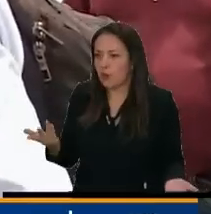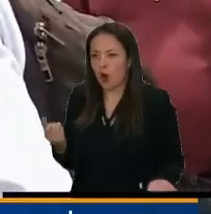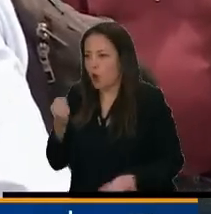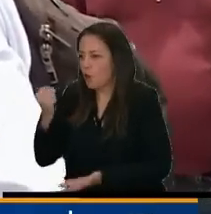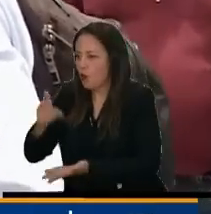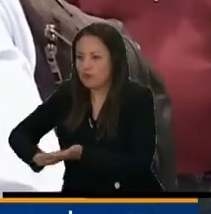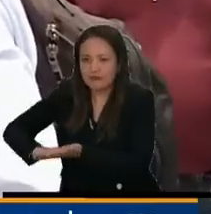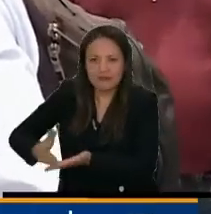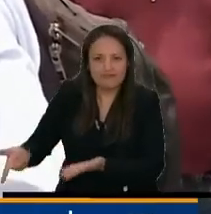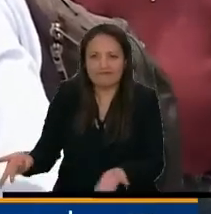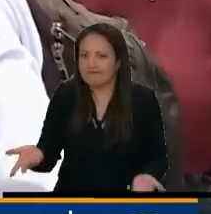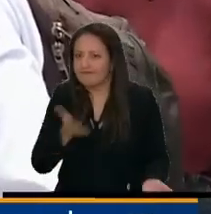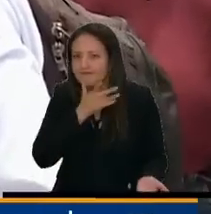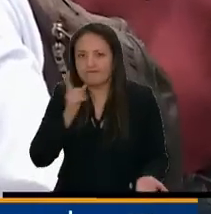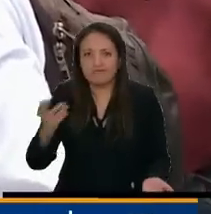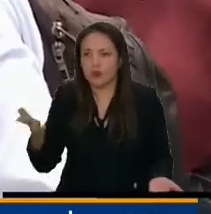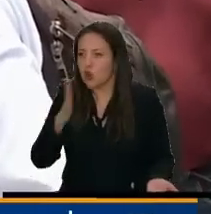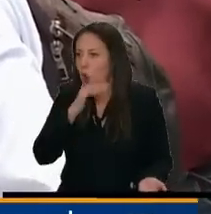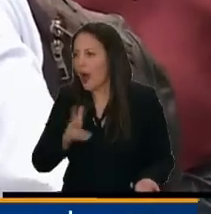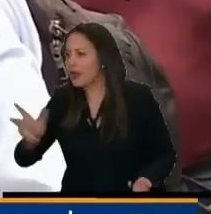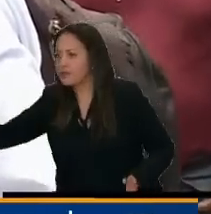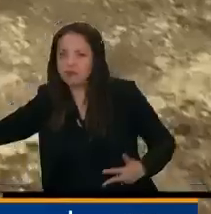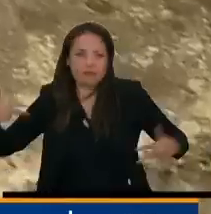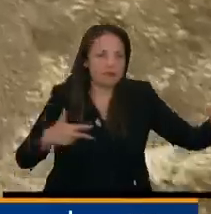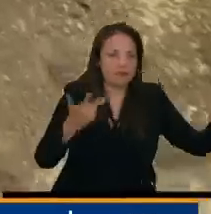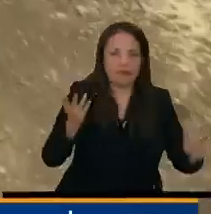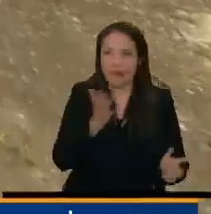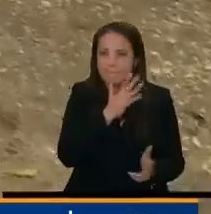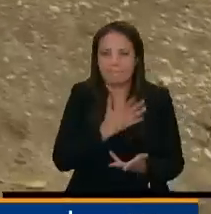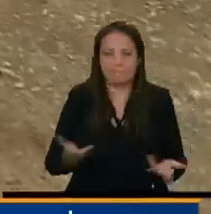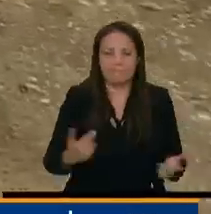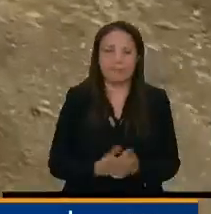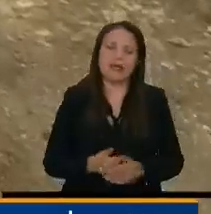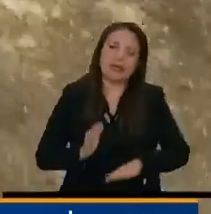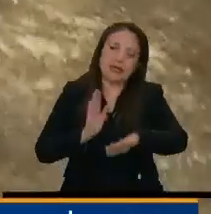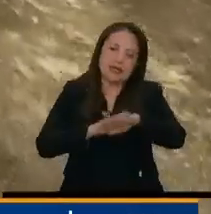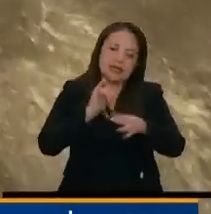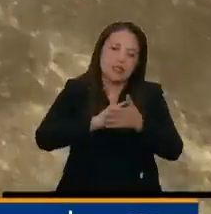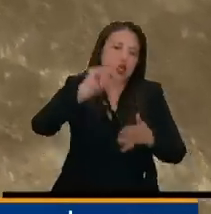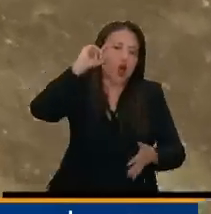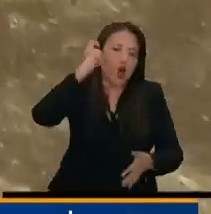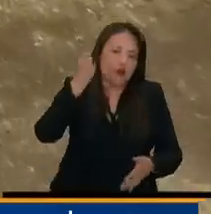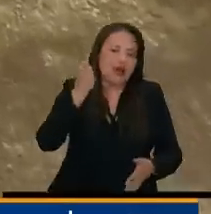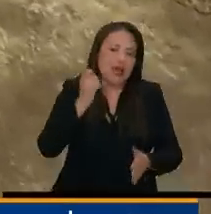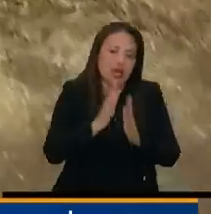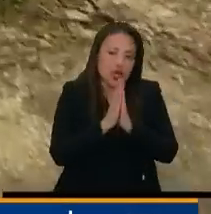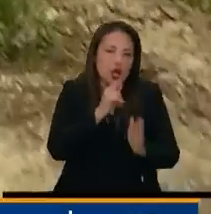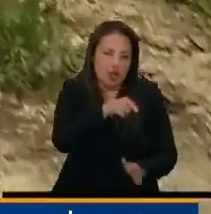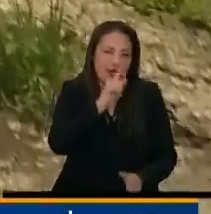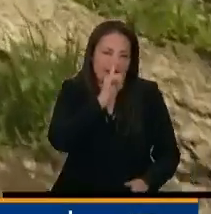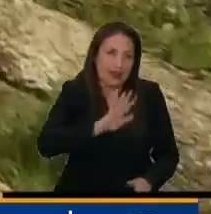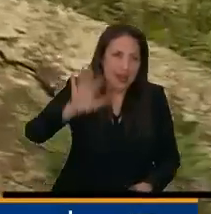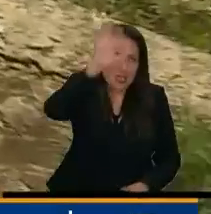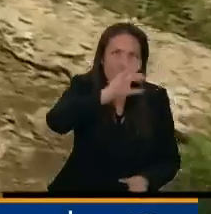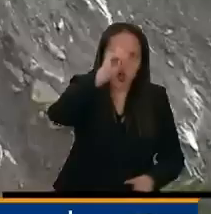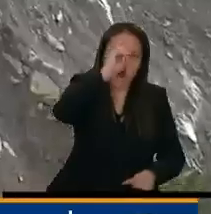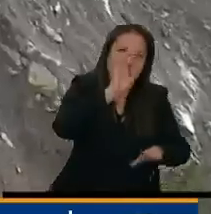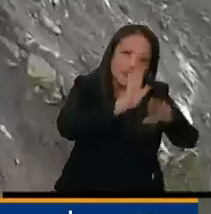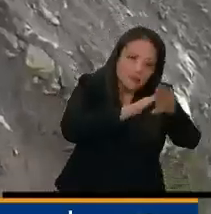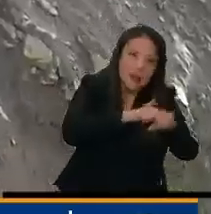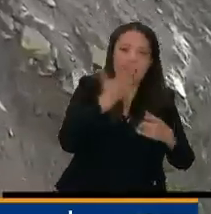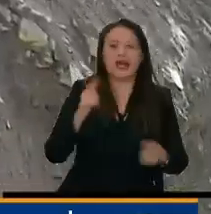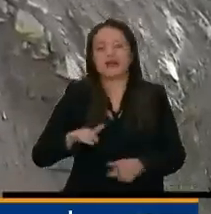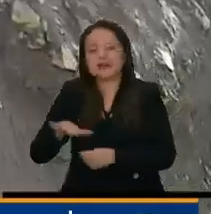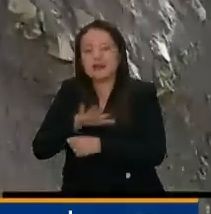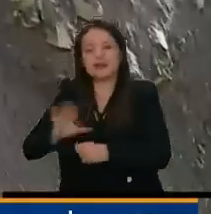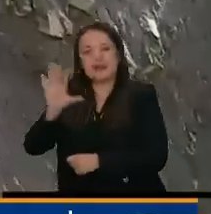el municipio por ninguno de los corredores viales. El llamado es al gobierno nacional y al gobierno departamental a que pongan